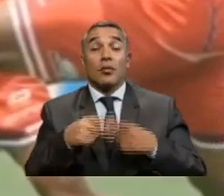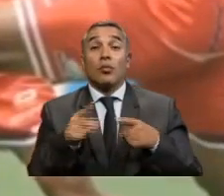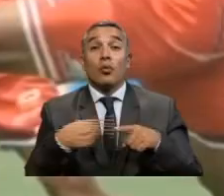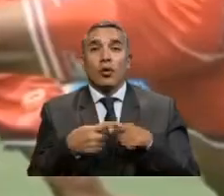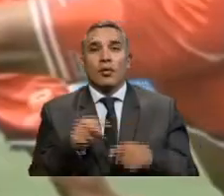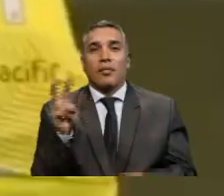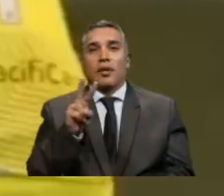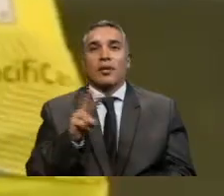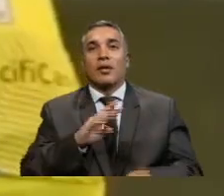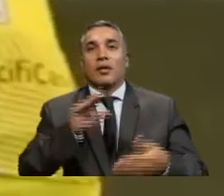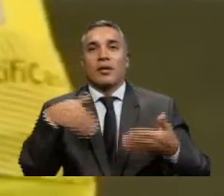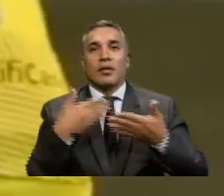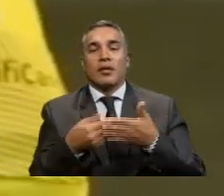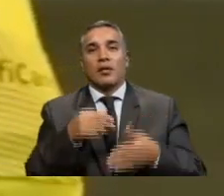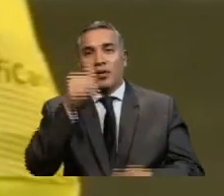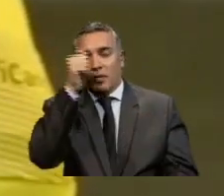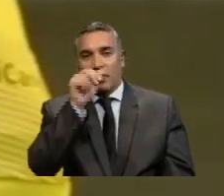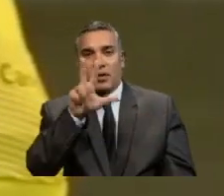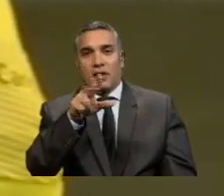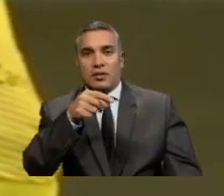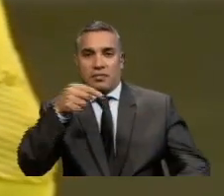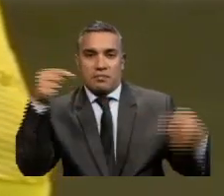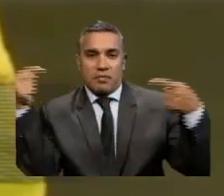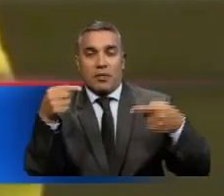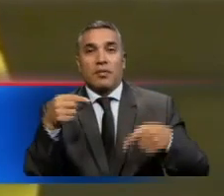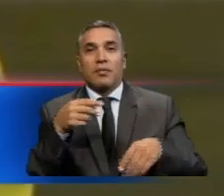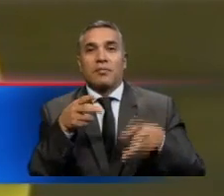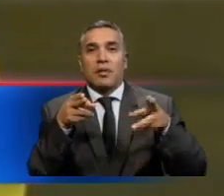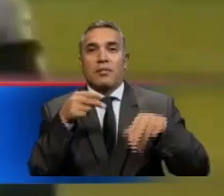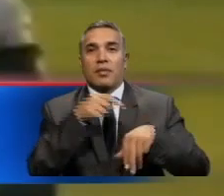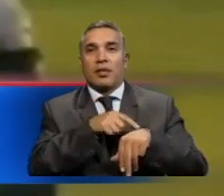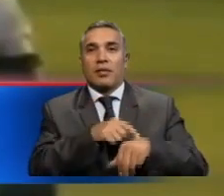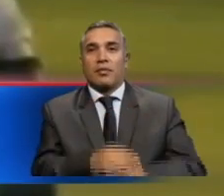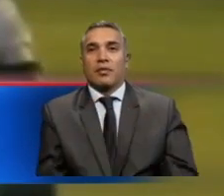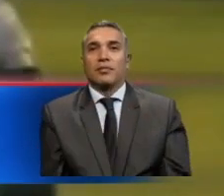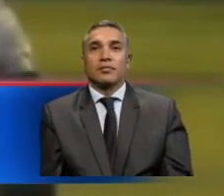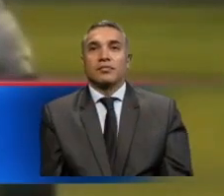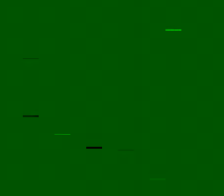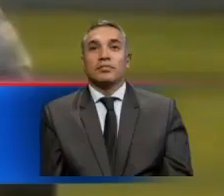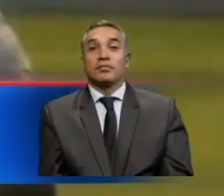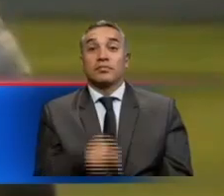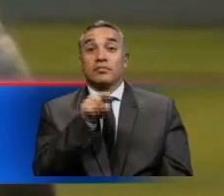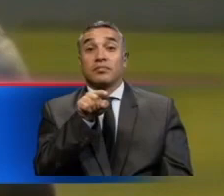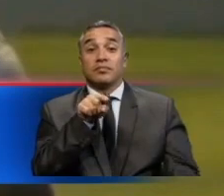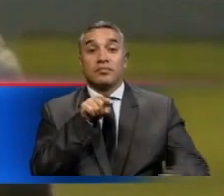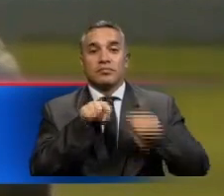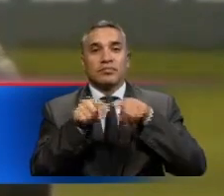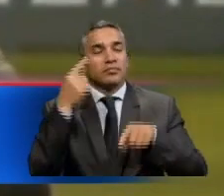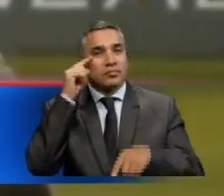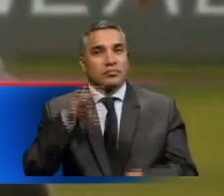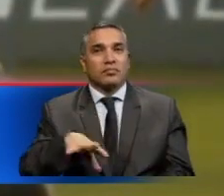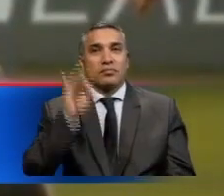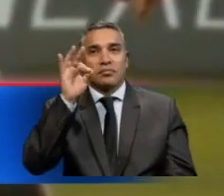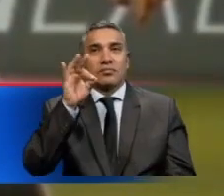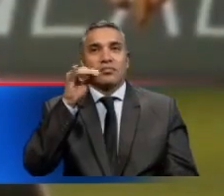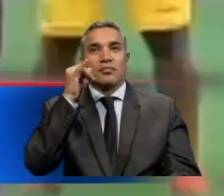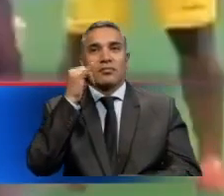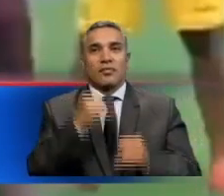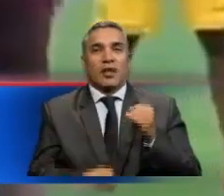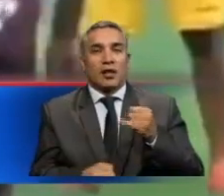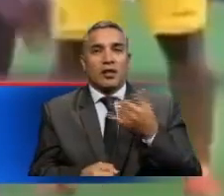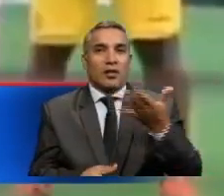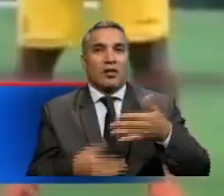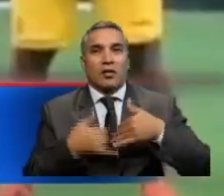el viernes y cierra este domingo con tres partidos en horario unificado al tener en disputa el pase a la gran final en el último